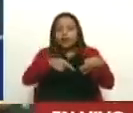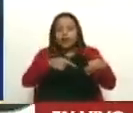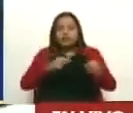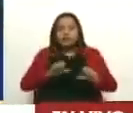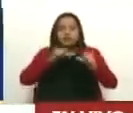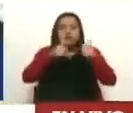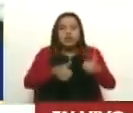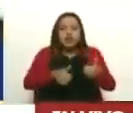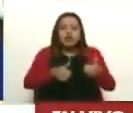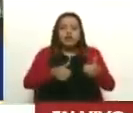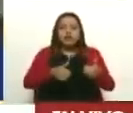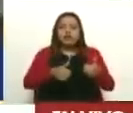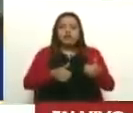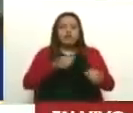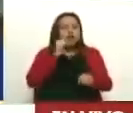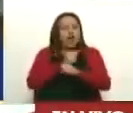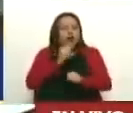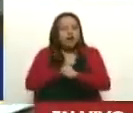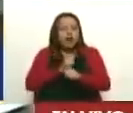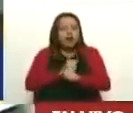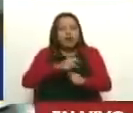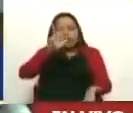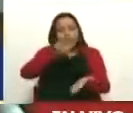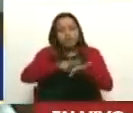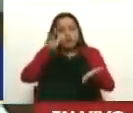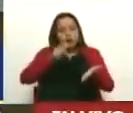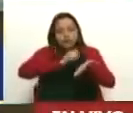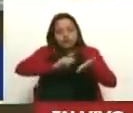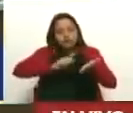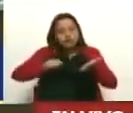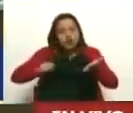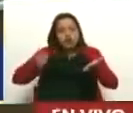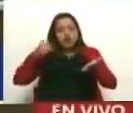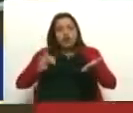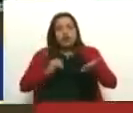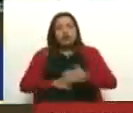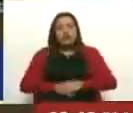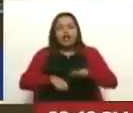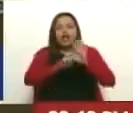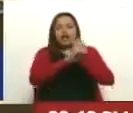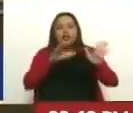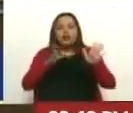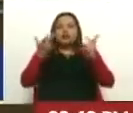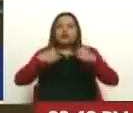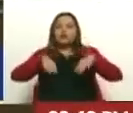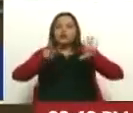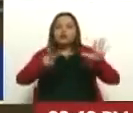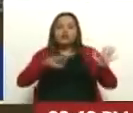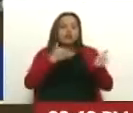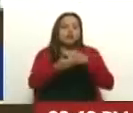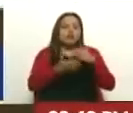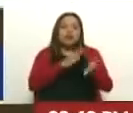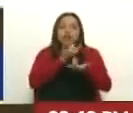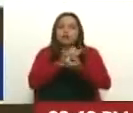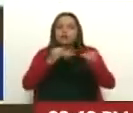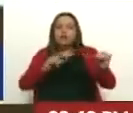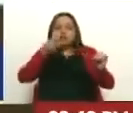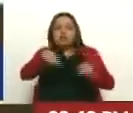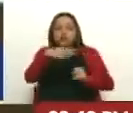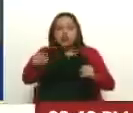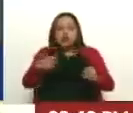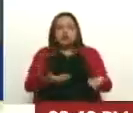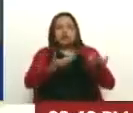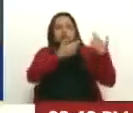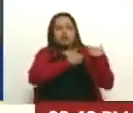una vez entre en vigencia, y la imprescriptibilidad, la cual indica en su artículo número 7 que es independiente de la responsabilidad penal y